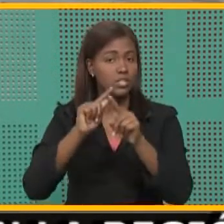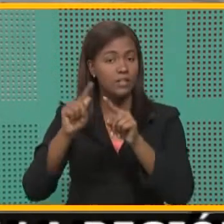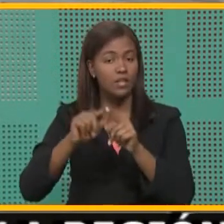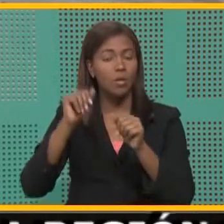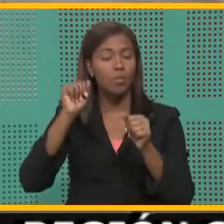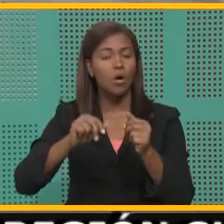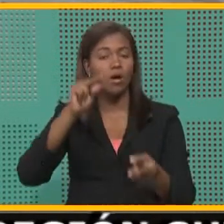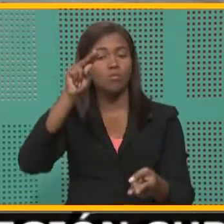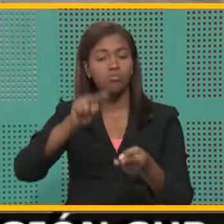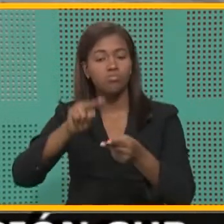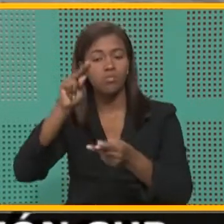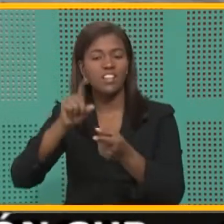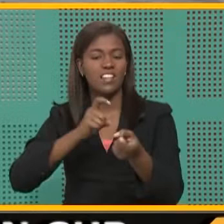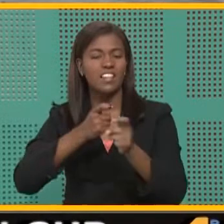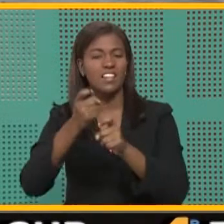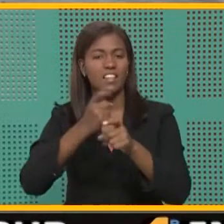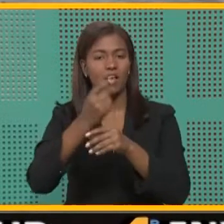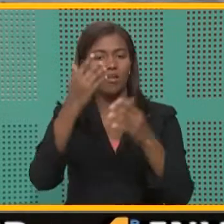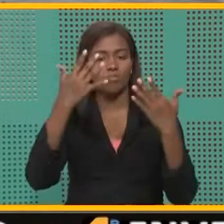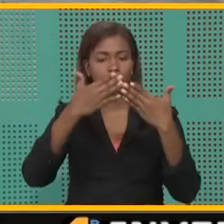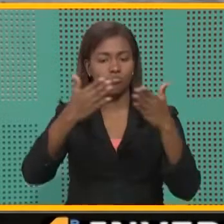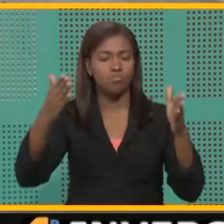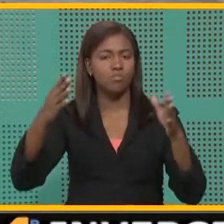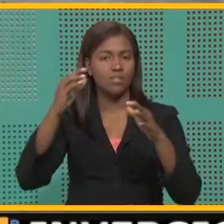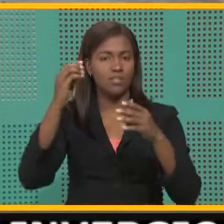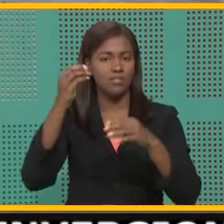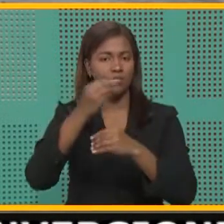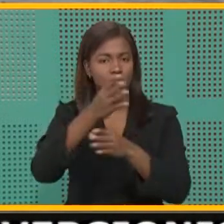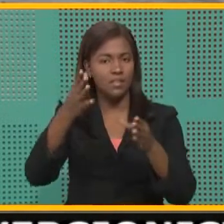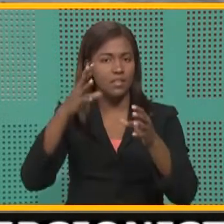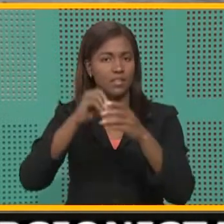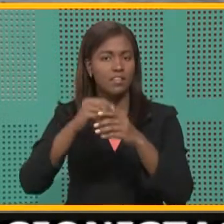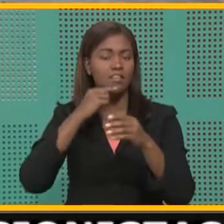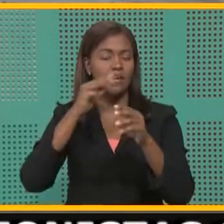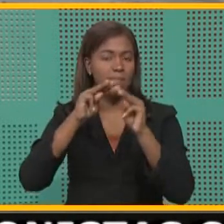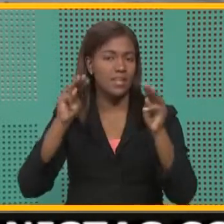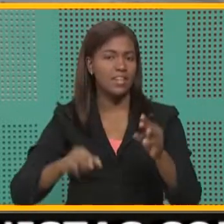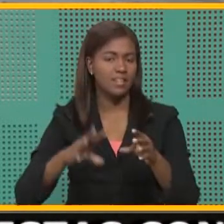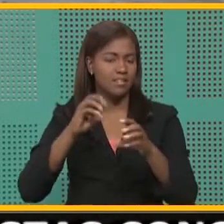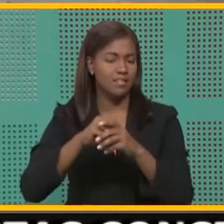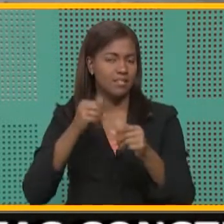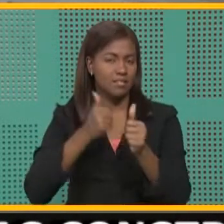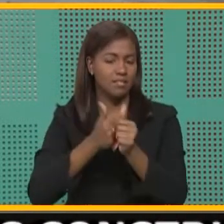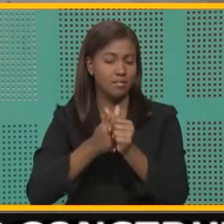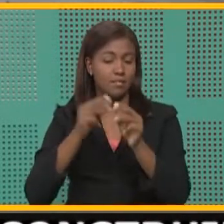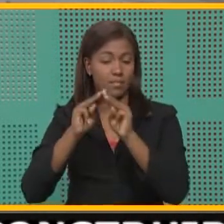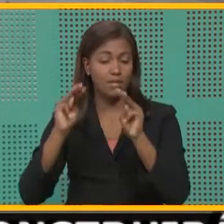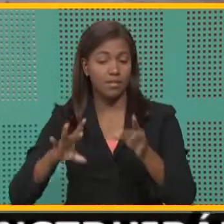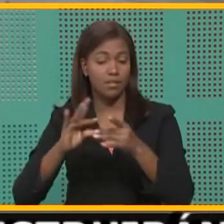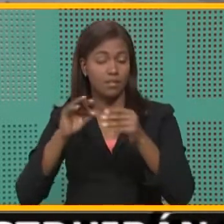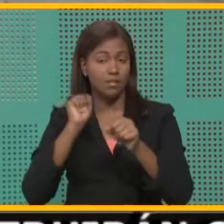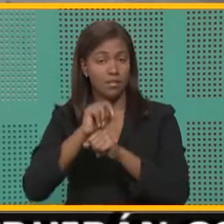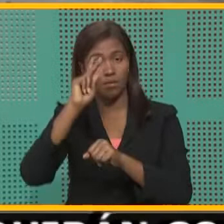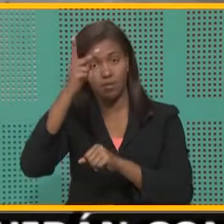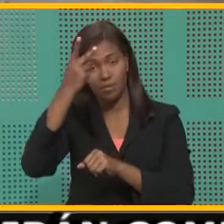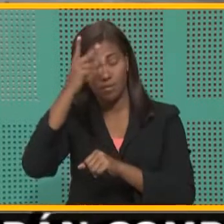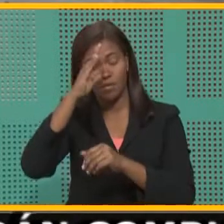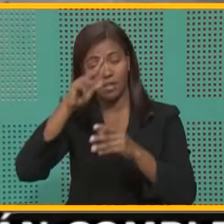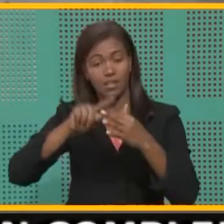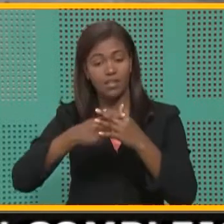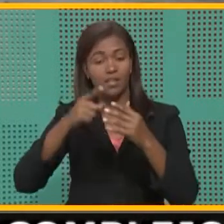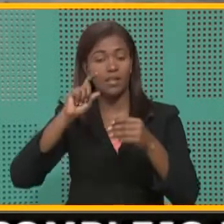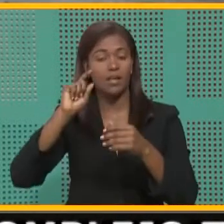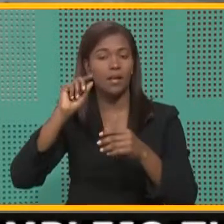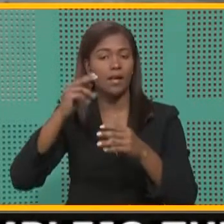mitigando el impacto ambiental, dijo el ministro en su calidad de presidente de la comisión. El Ministerio de Obras Públicas va a iniciar a partir de la